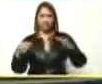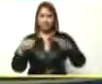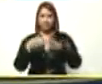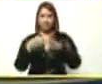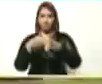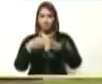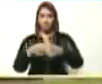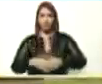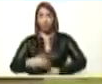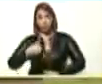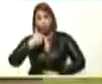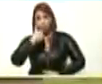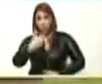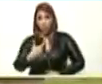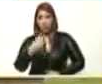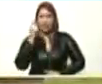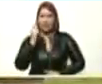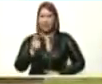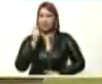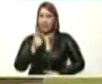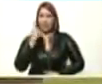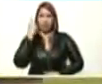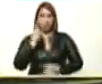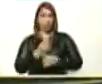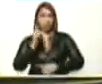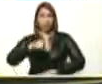yo diría, que es una tarea pendiente,